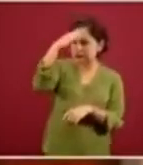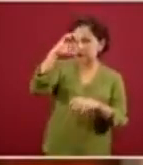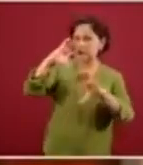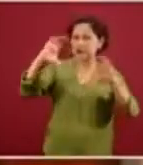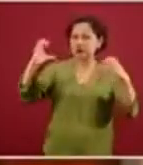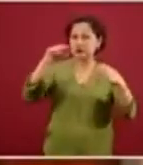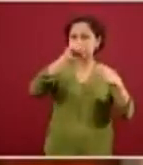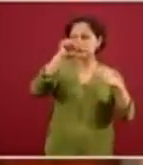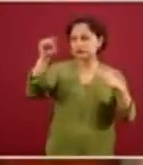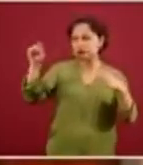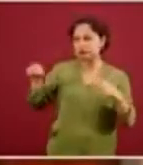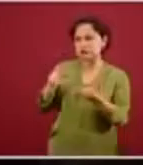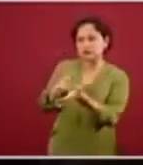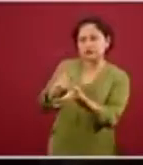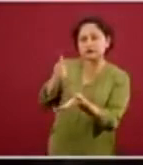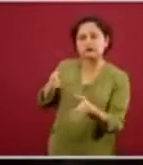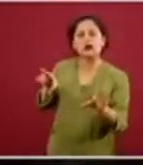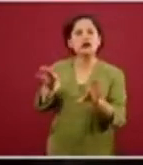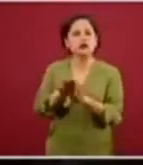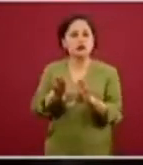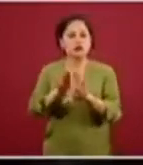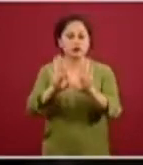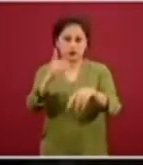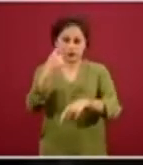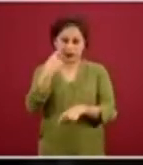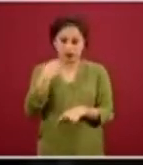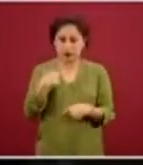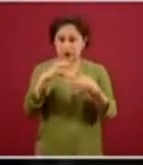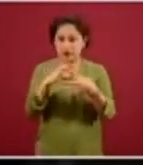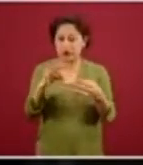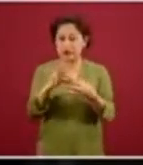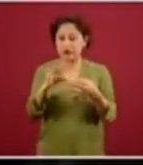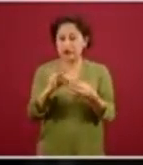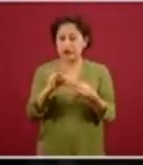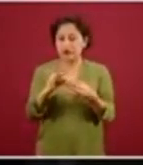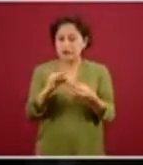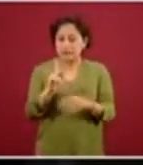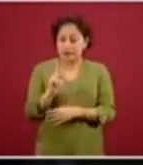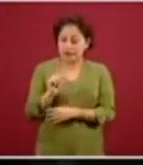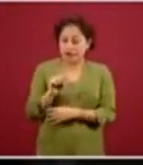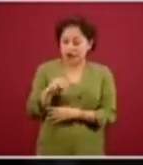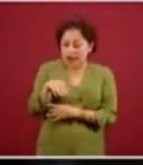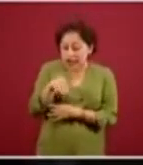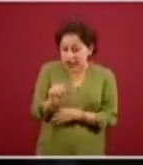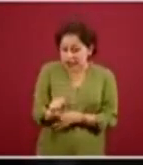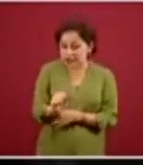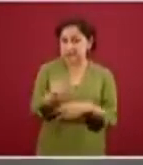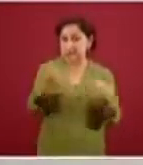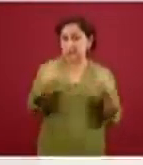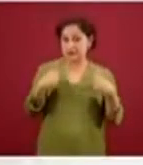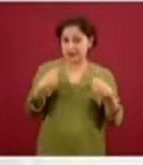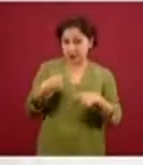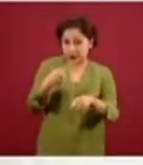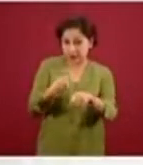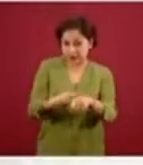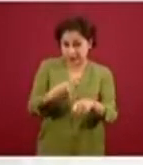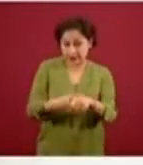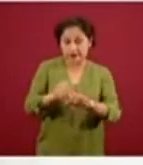mundo. Y la pregunta con la cual quiero ejemplificar esto es, ¿por qué se está investigando el plasma convaleciente para tratar